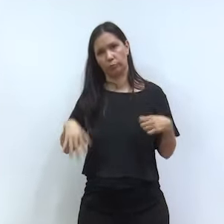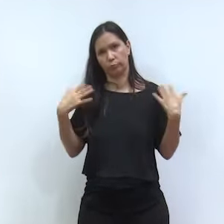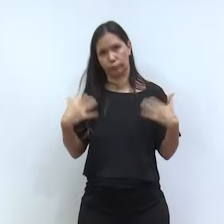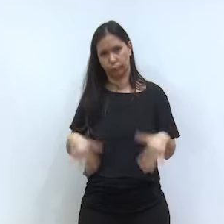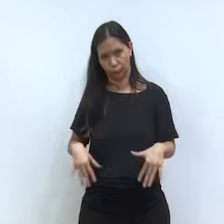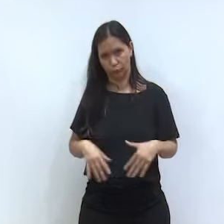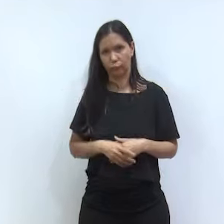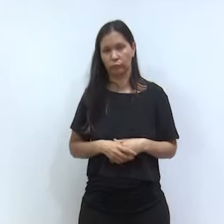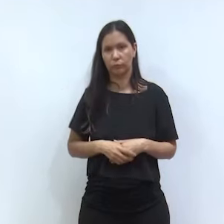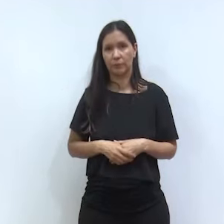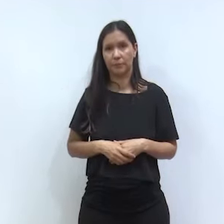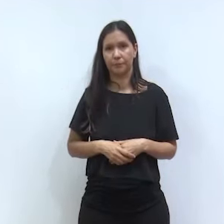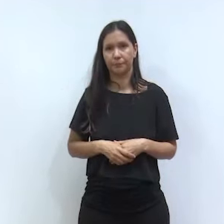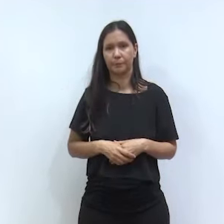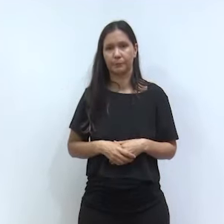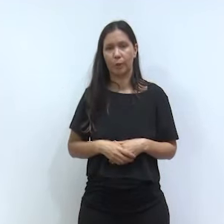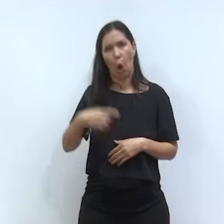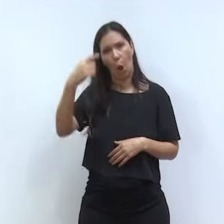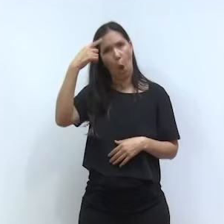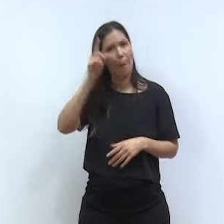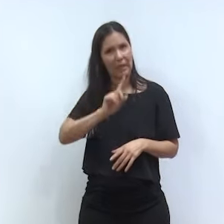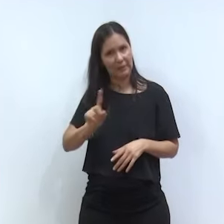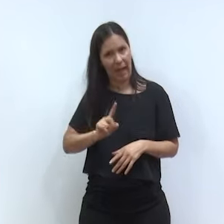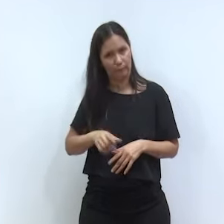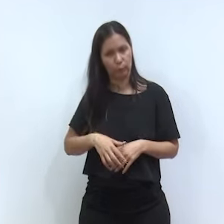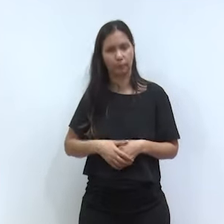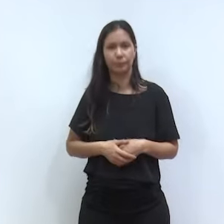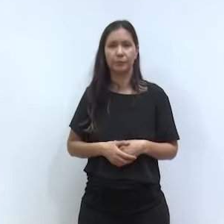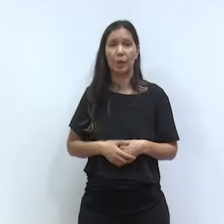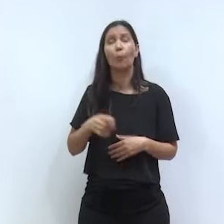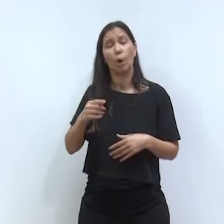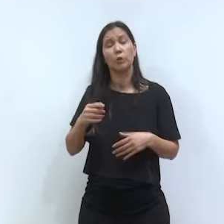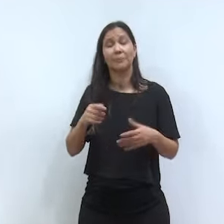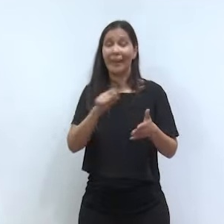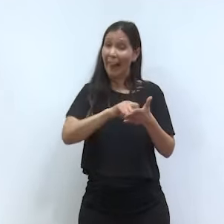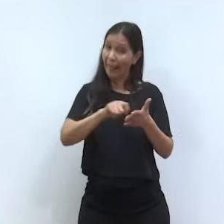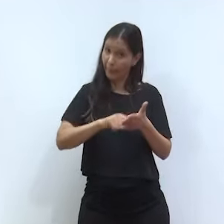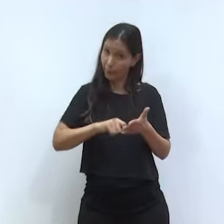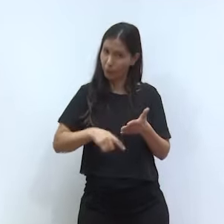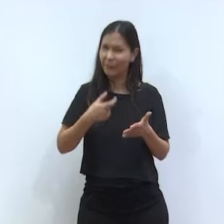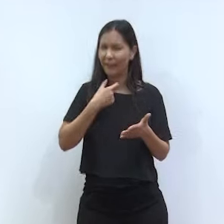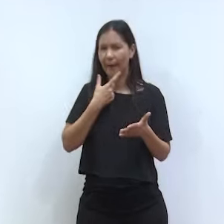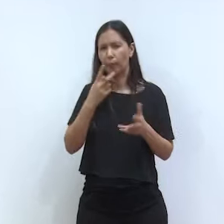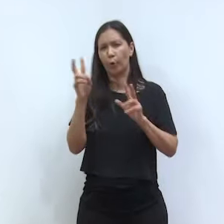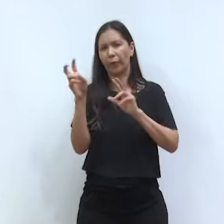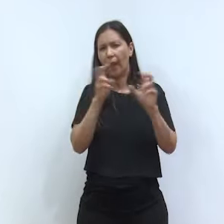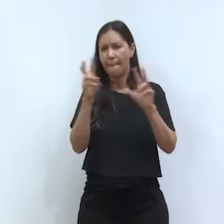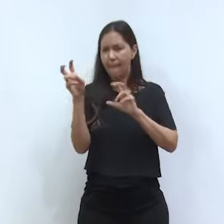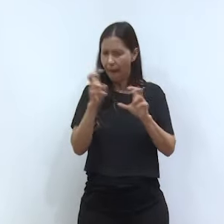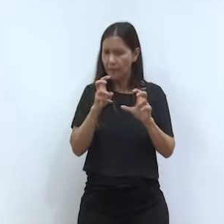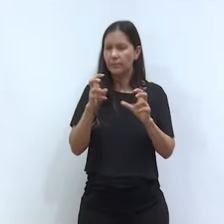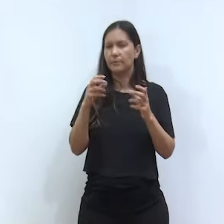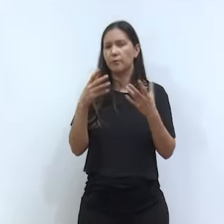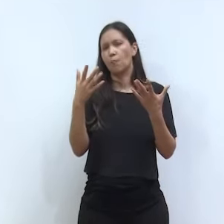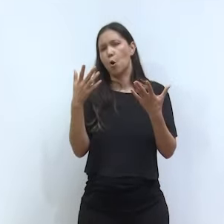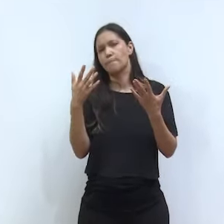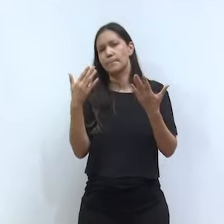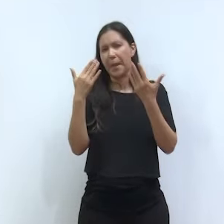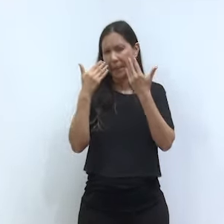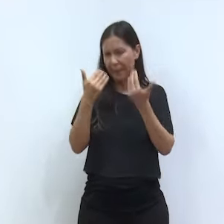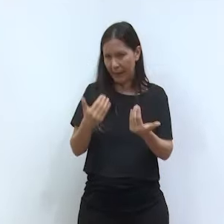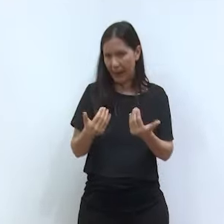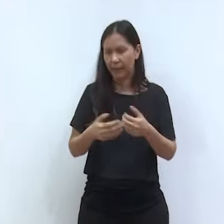eh Por eso sí el libro intenta abordar algunas de estas cosas que que que planteaba eh